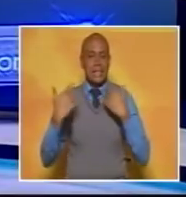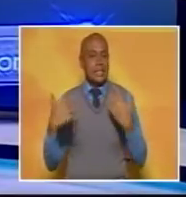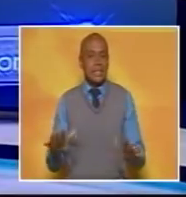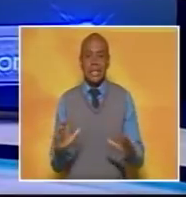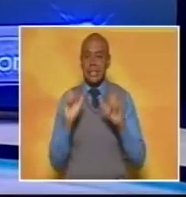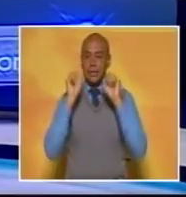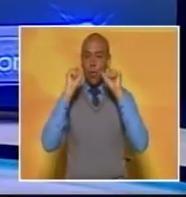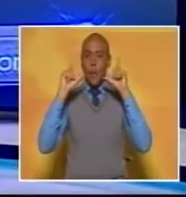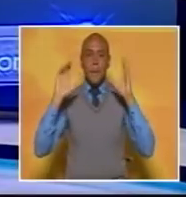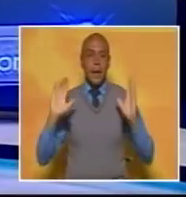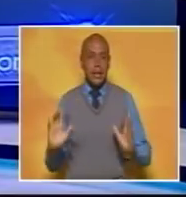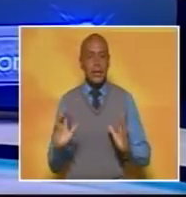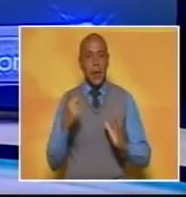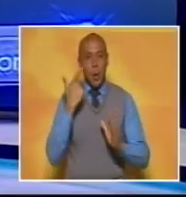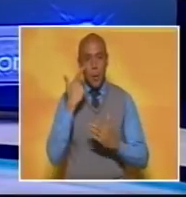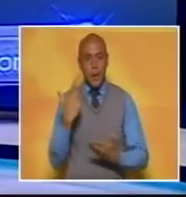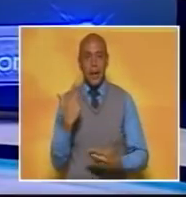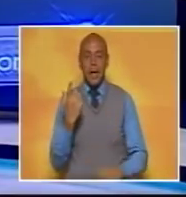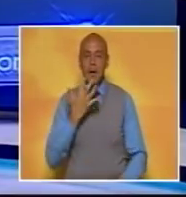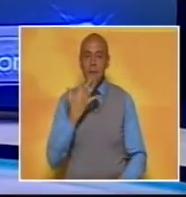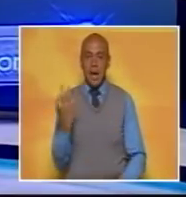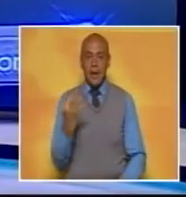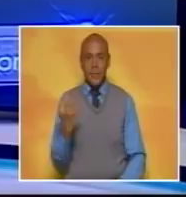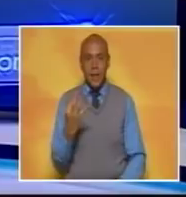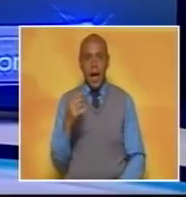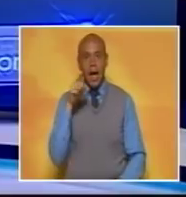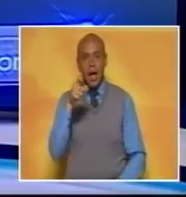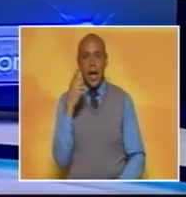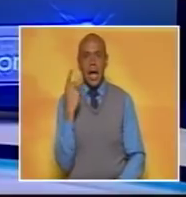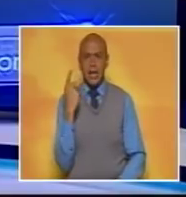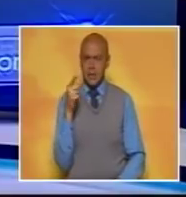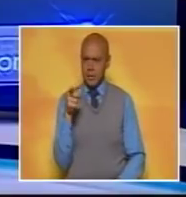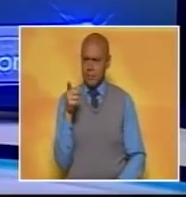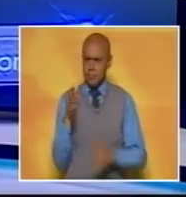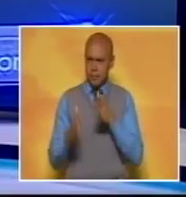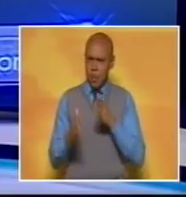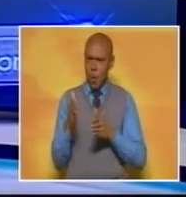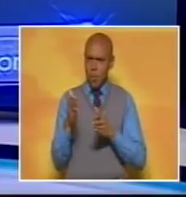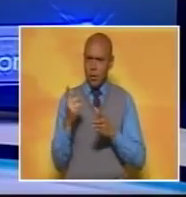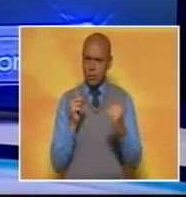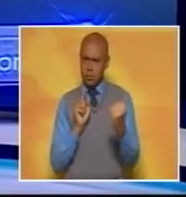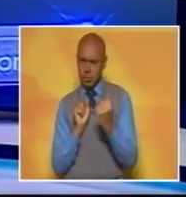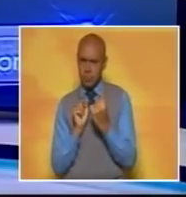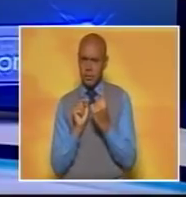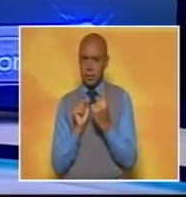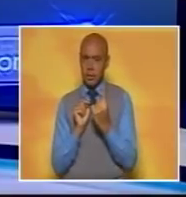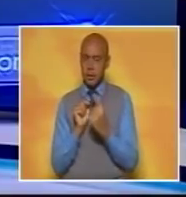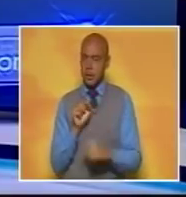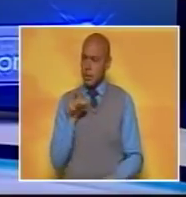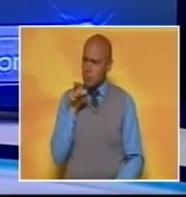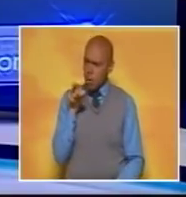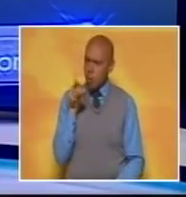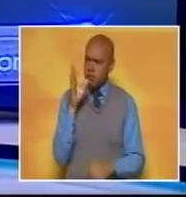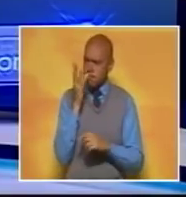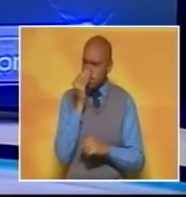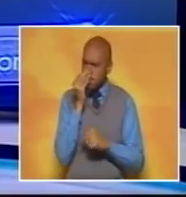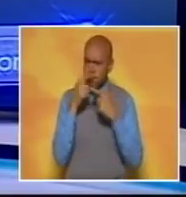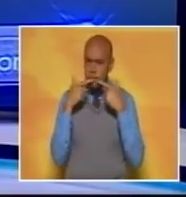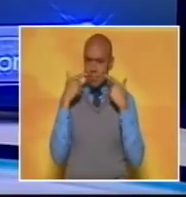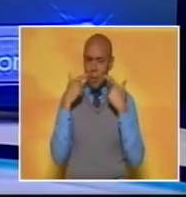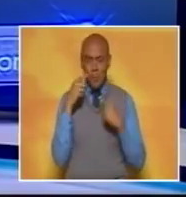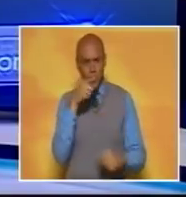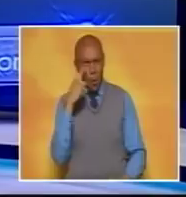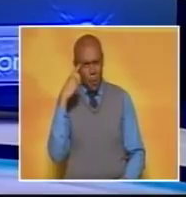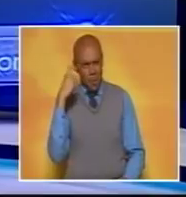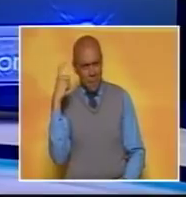sorprendernos. Además de que llegar y encontrar una imagen virtual, un robot en un sitio y que sepa cómo estás tú de humor. ¿Te imaginas ser atendida